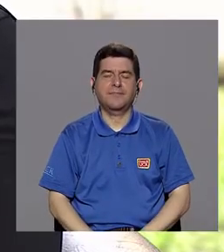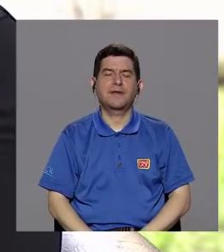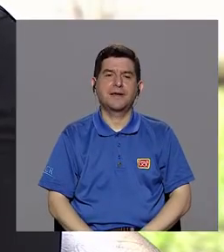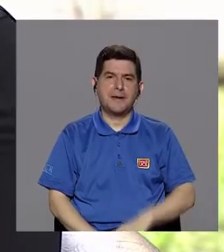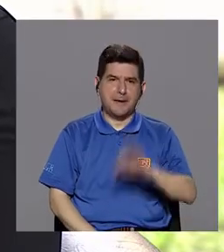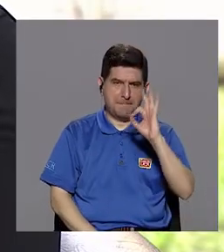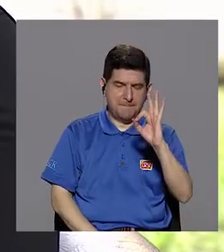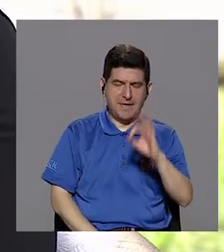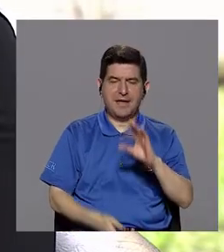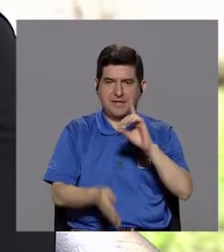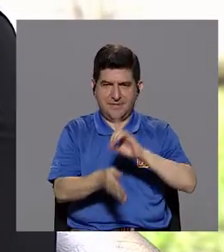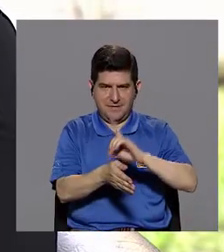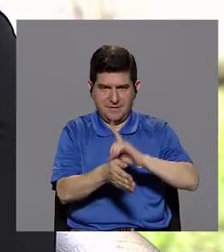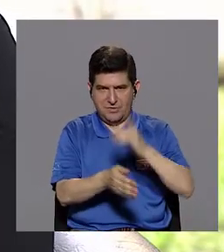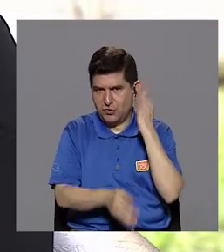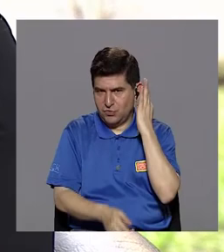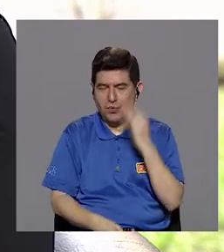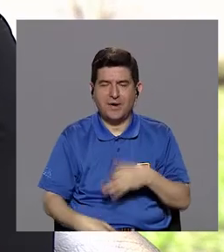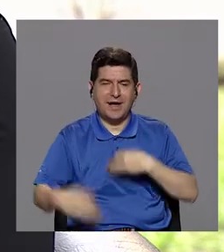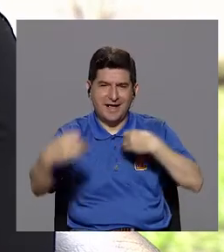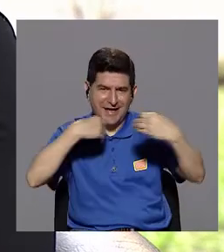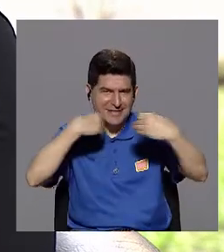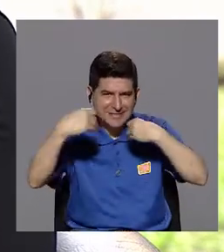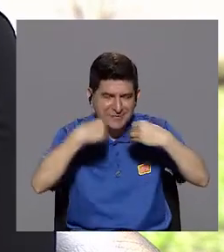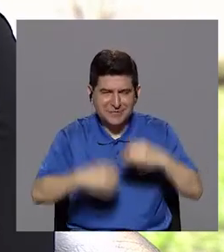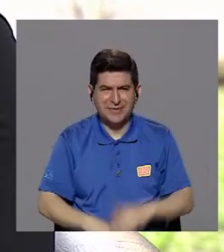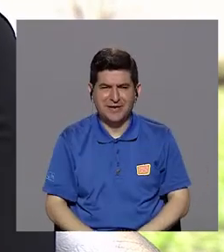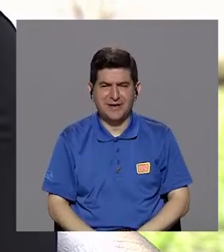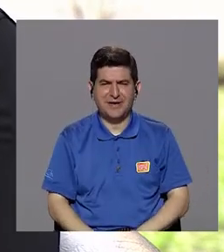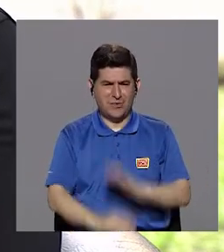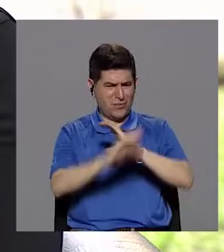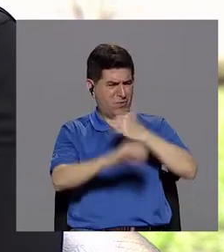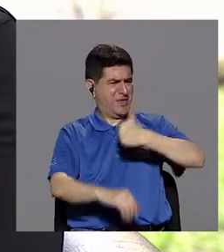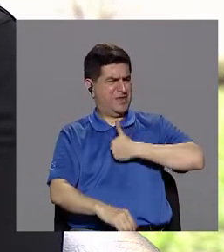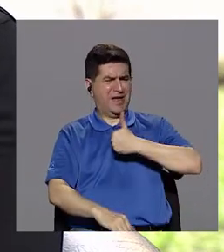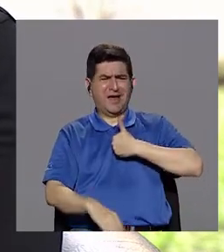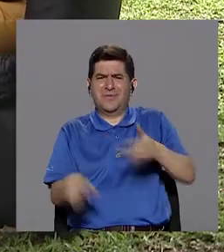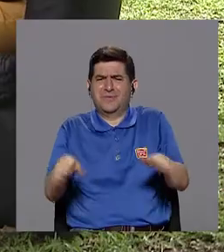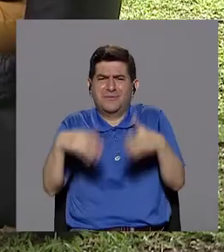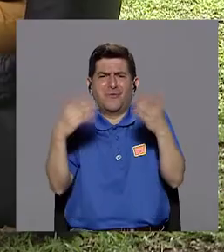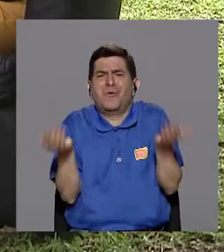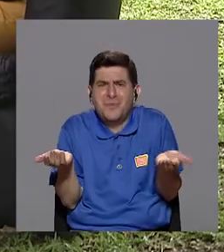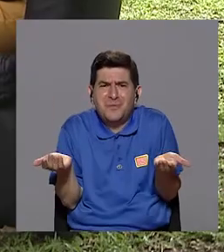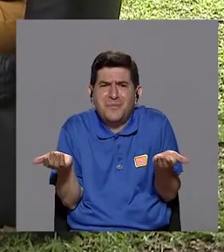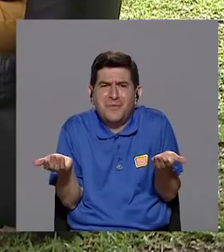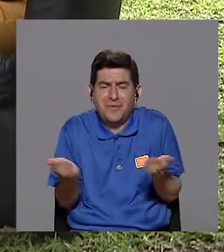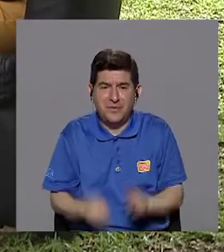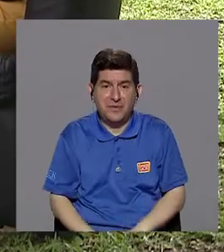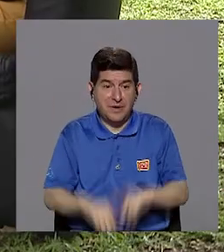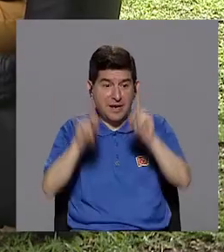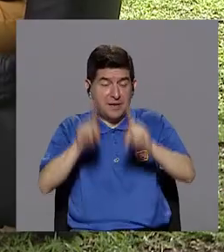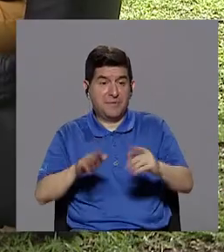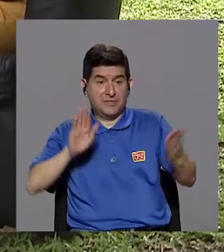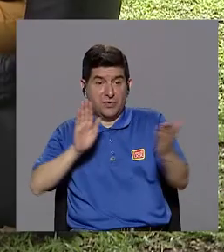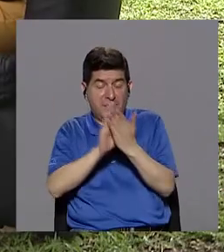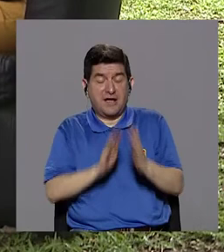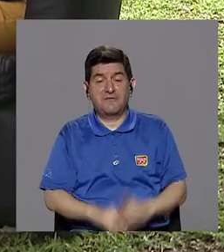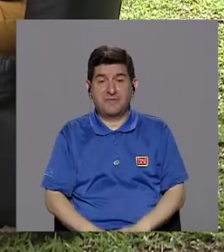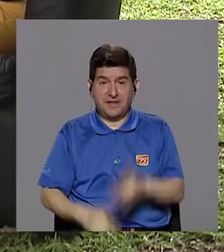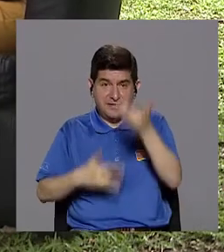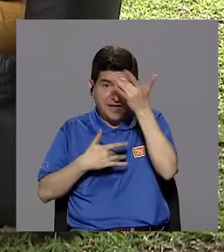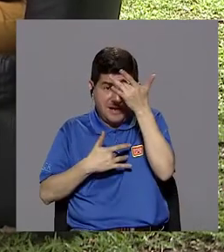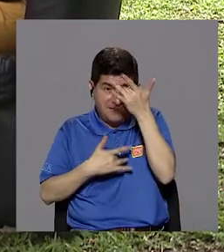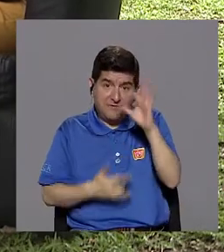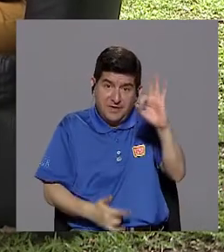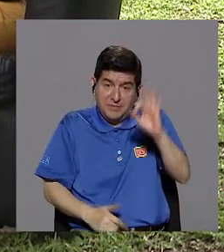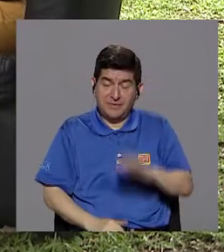coméntenos brevemente qué significa el autocuidado frente al síndrome de